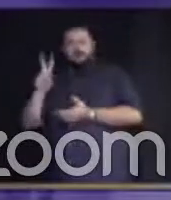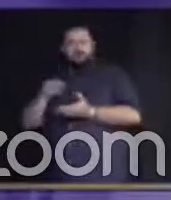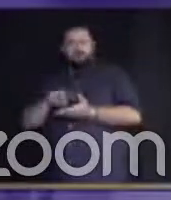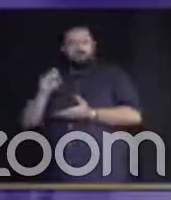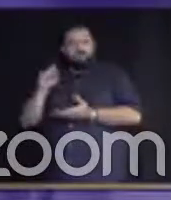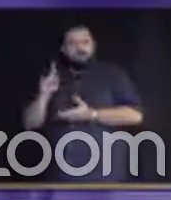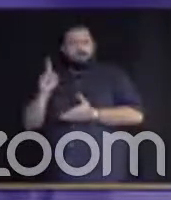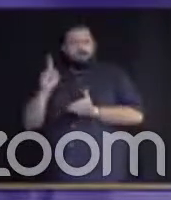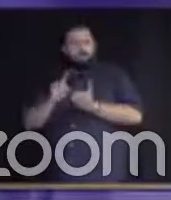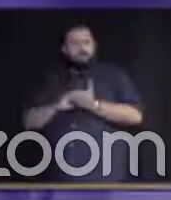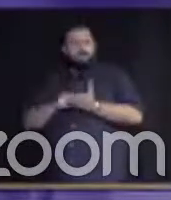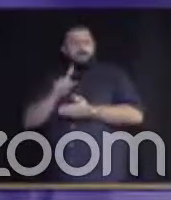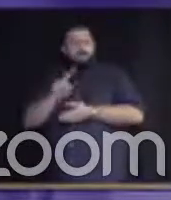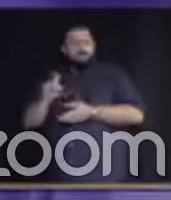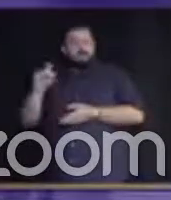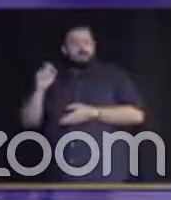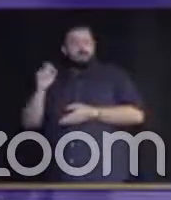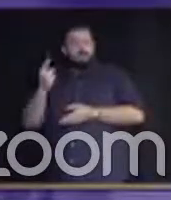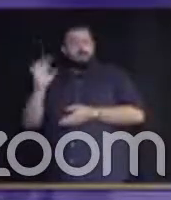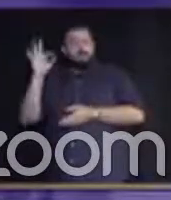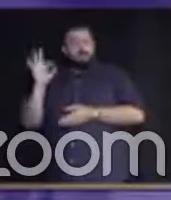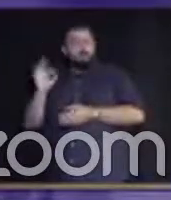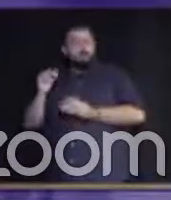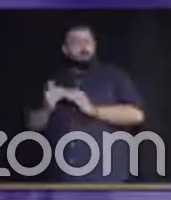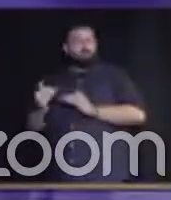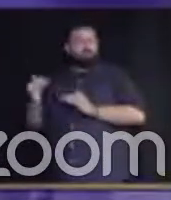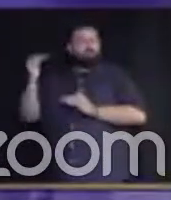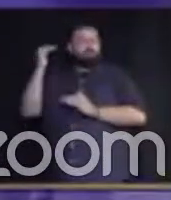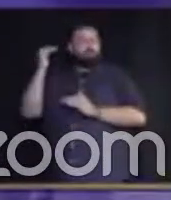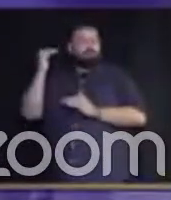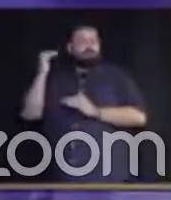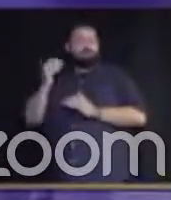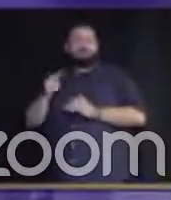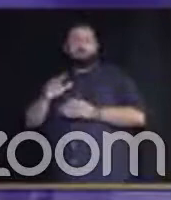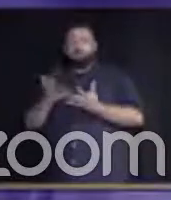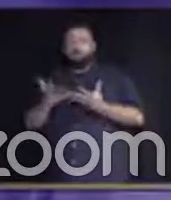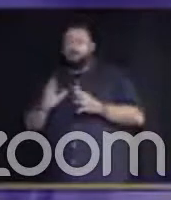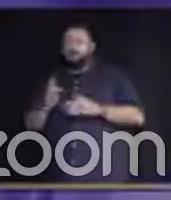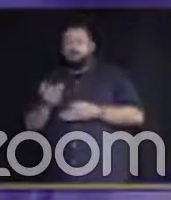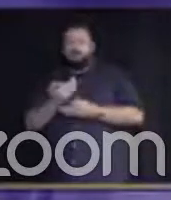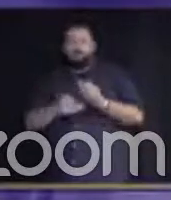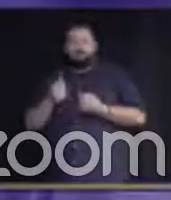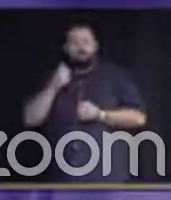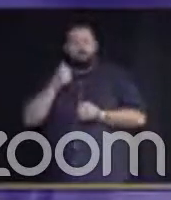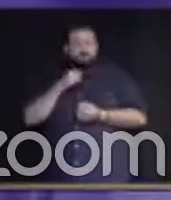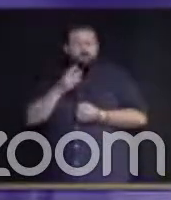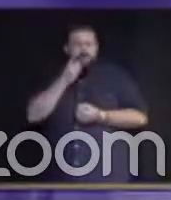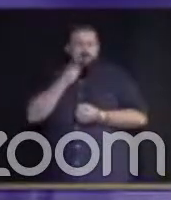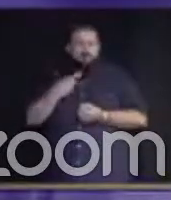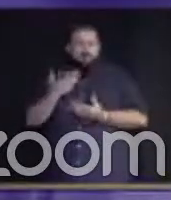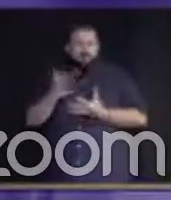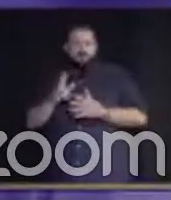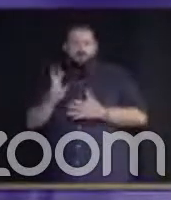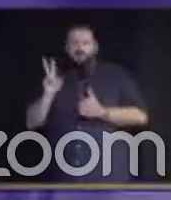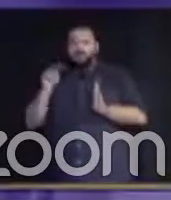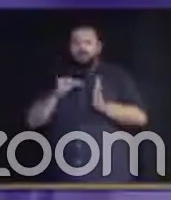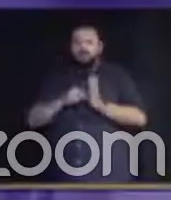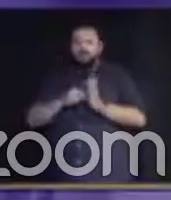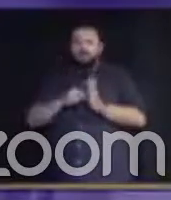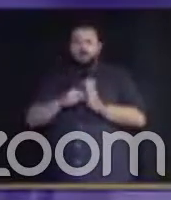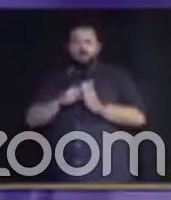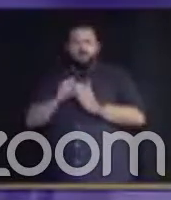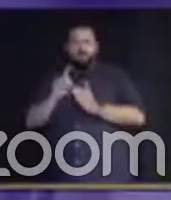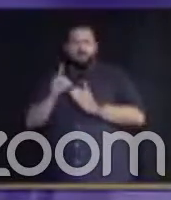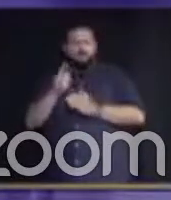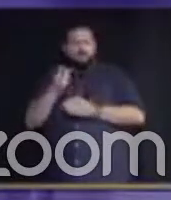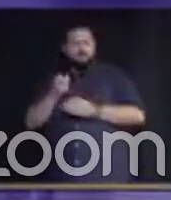un 1,120% de crecimiento. Y andan promediando, ustedes díganme si no me equivoco, alrededor de